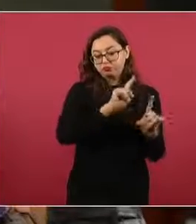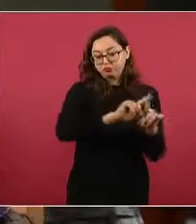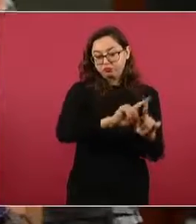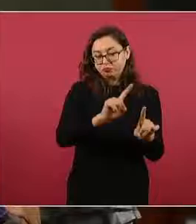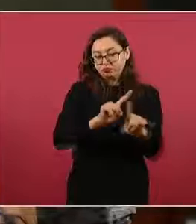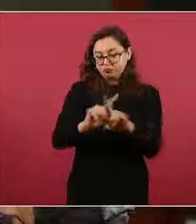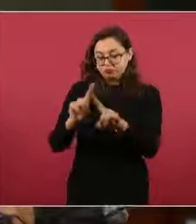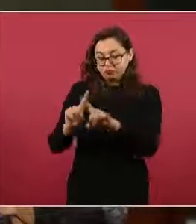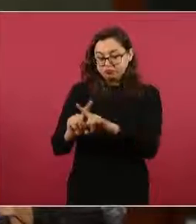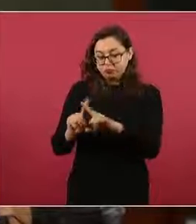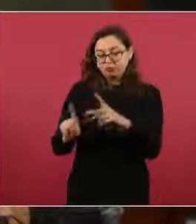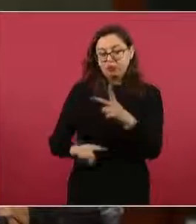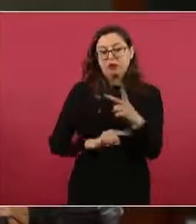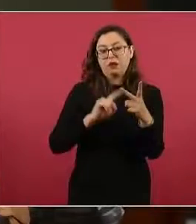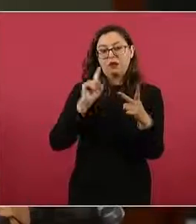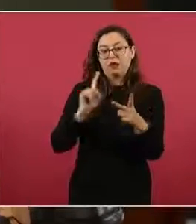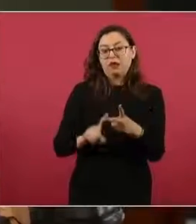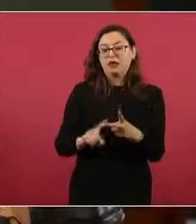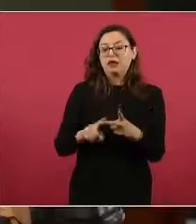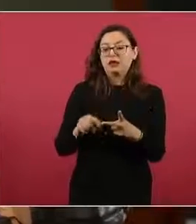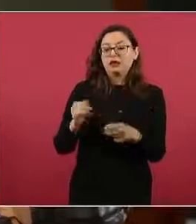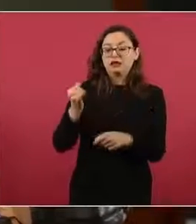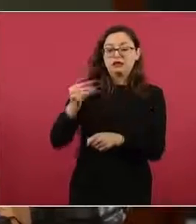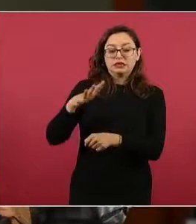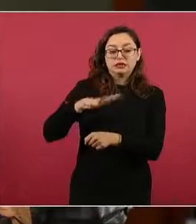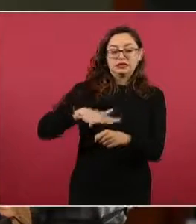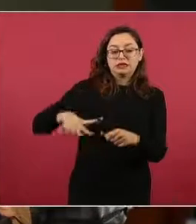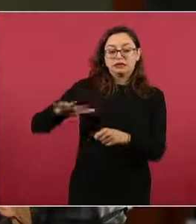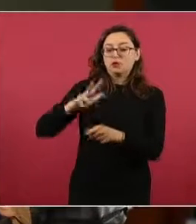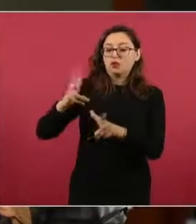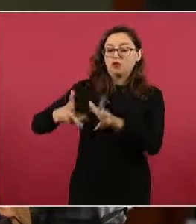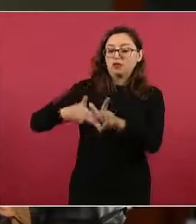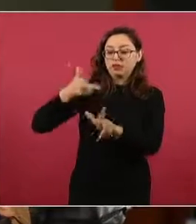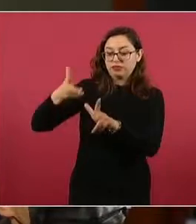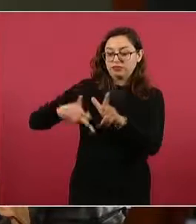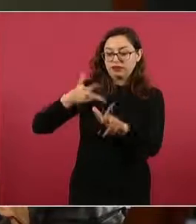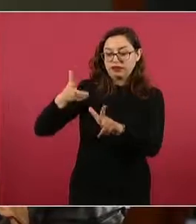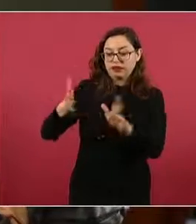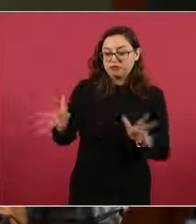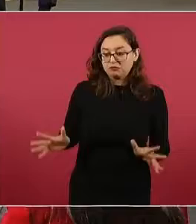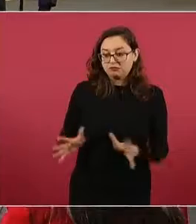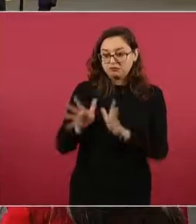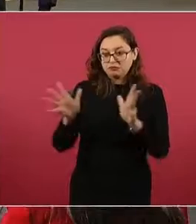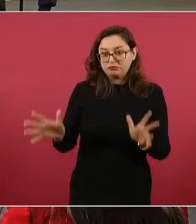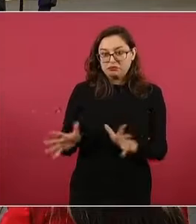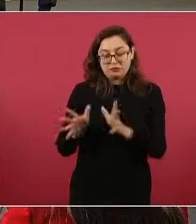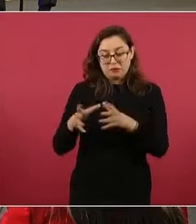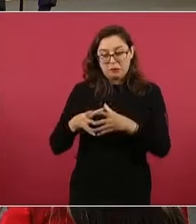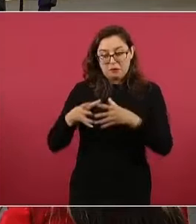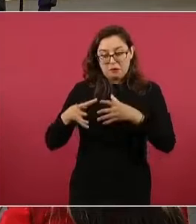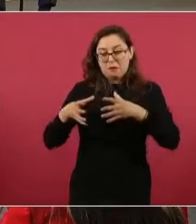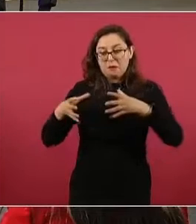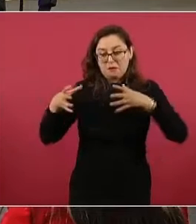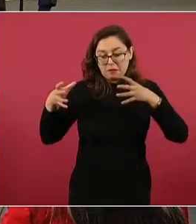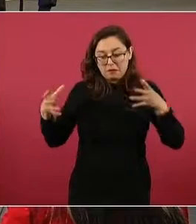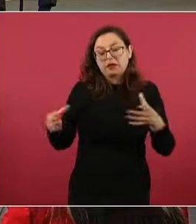la región del Istmo de Tehuantepec. Esta región,